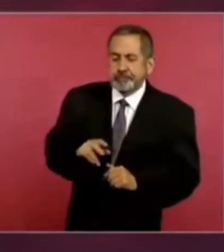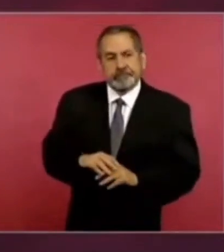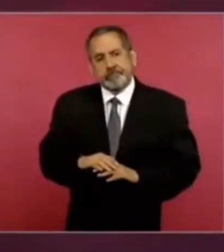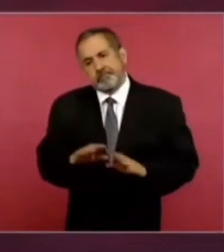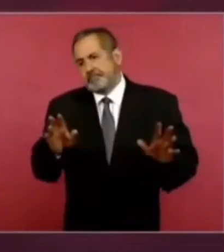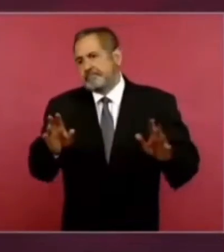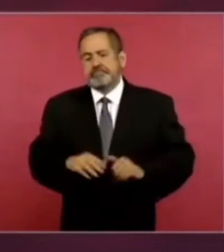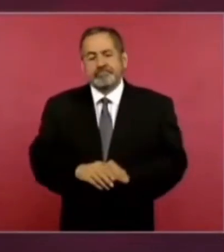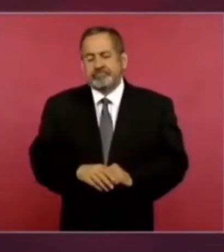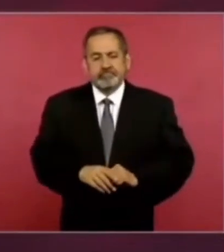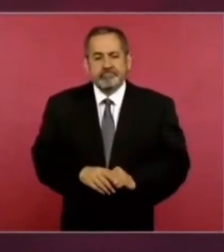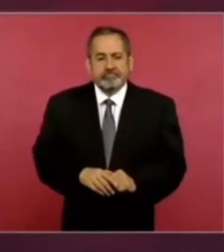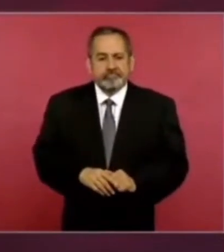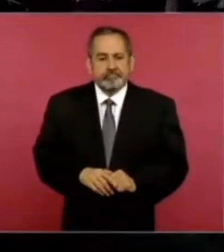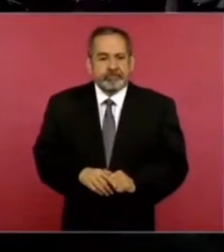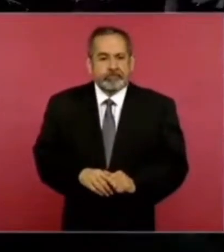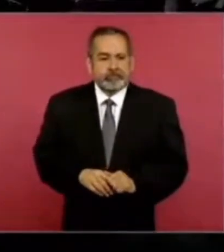Y